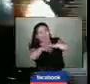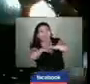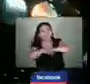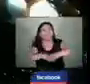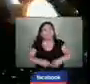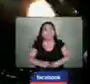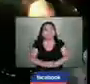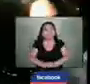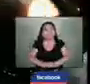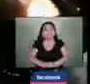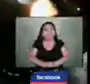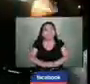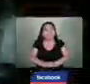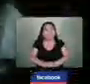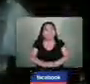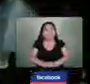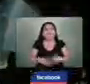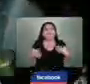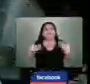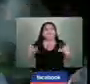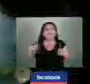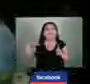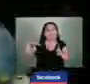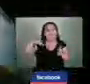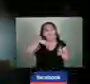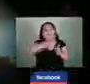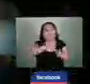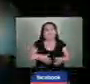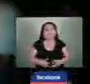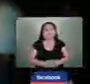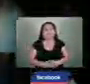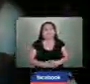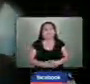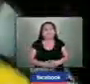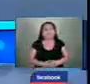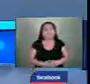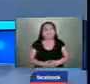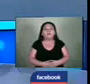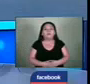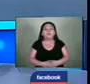lamentablemente falleció después de ser impactada por el vehículo.